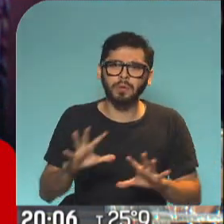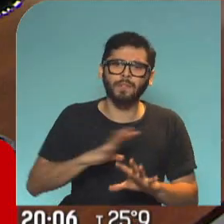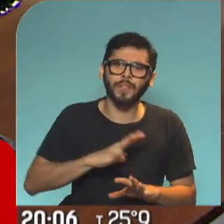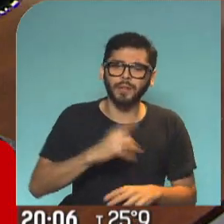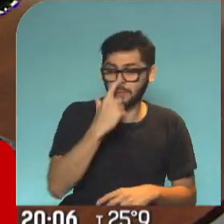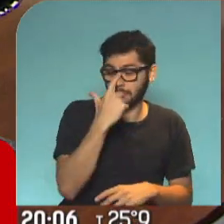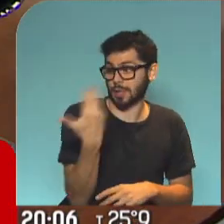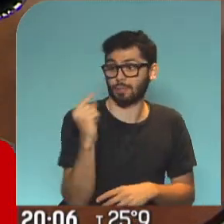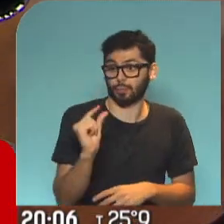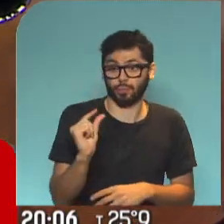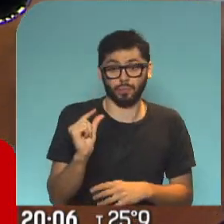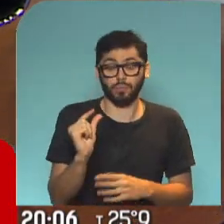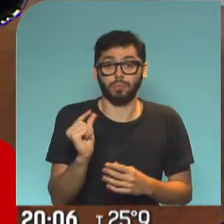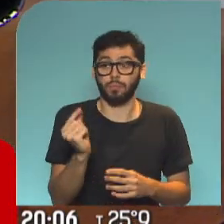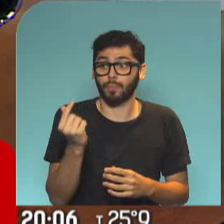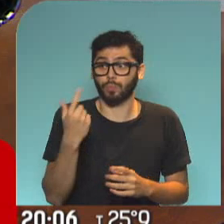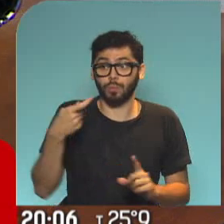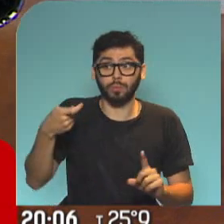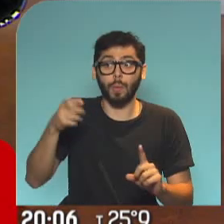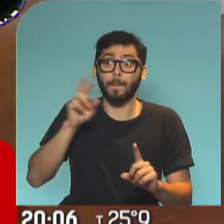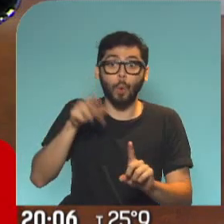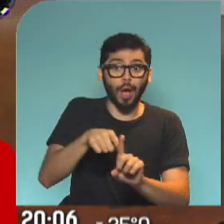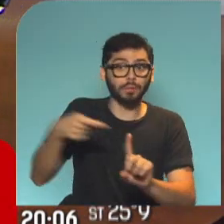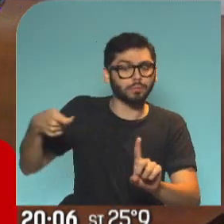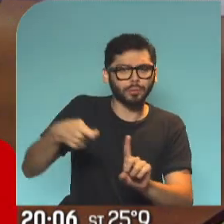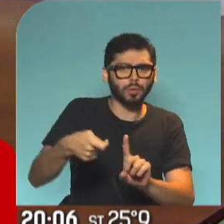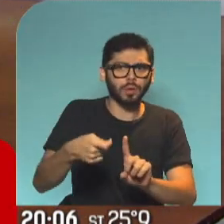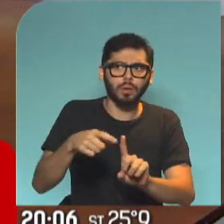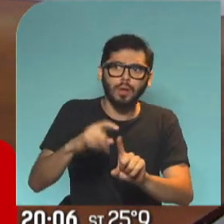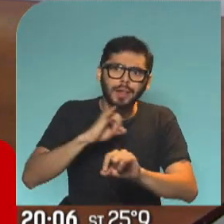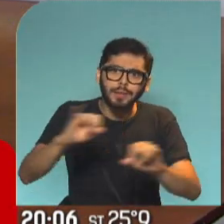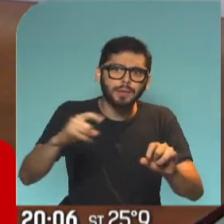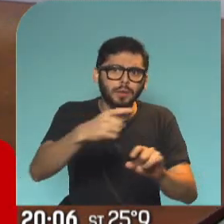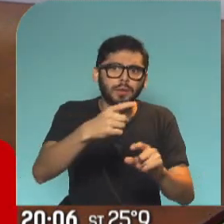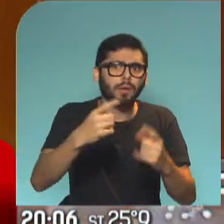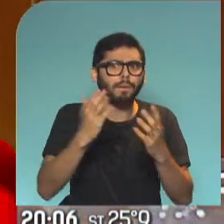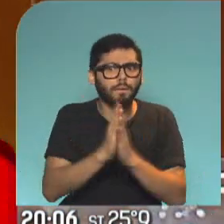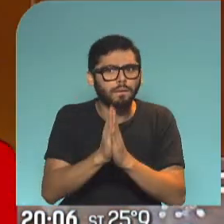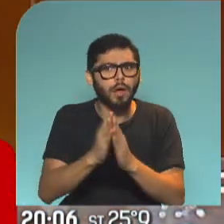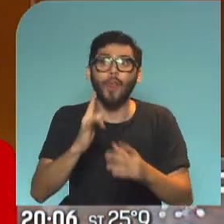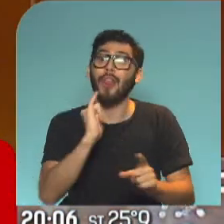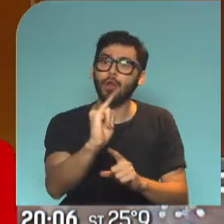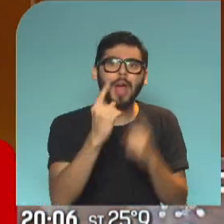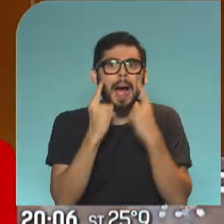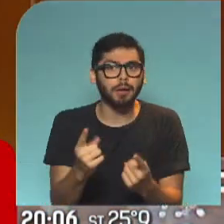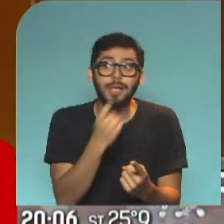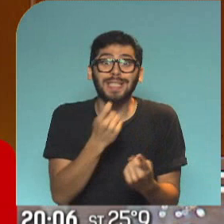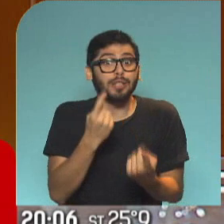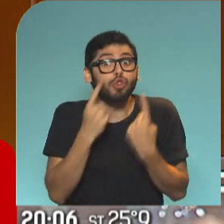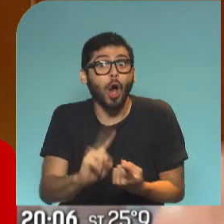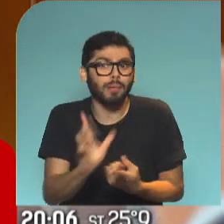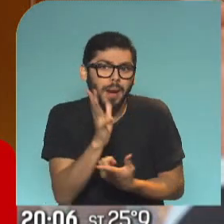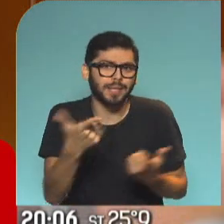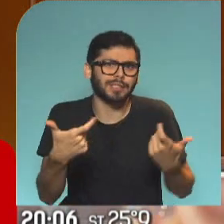con uno de los femicidios decía lo siguiente jueces crean porque se convierten en cómplices y no crean creo que el